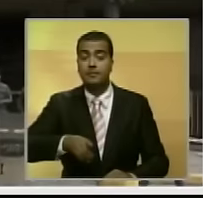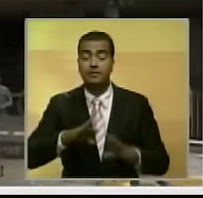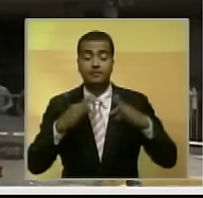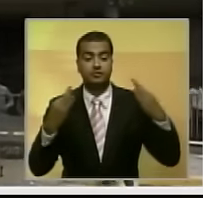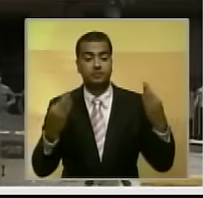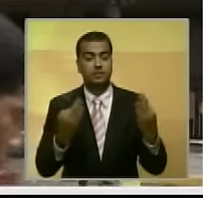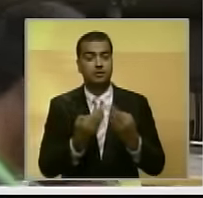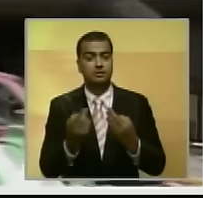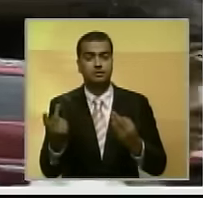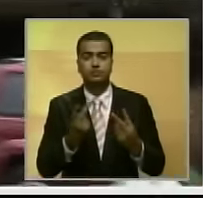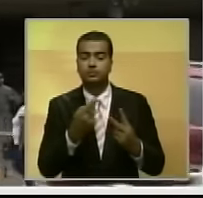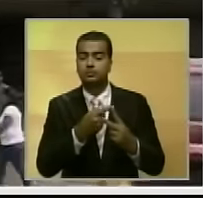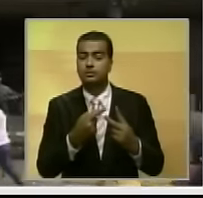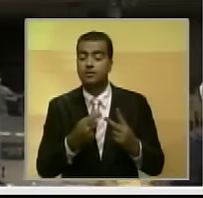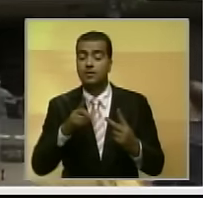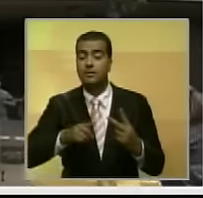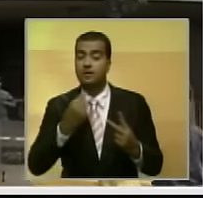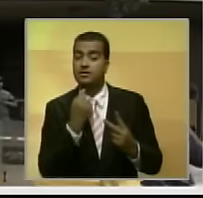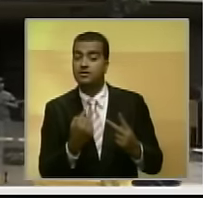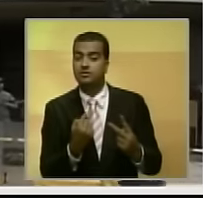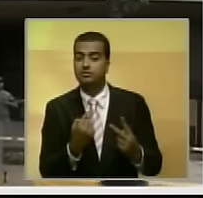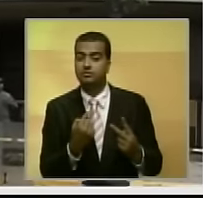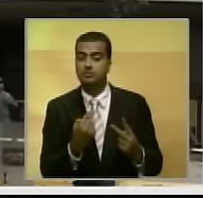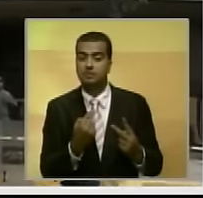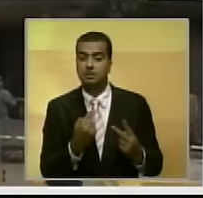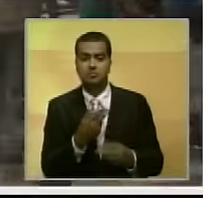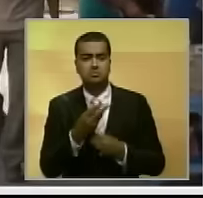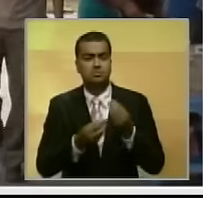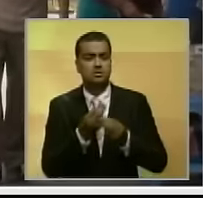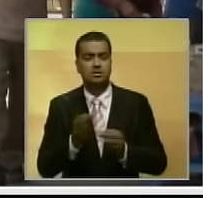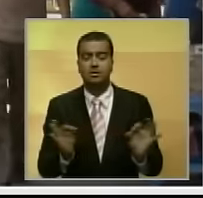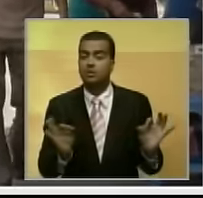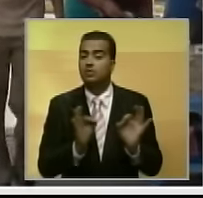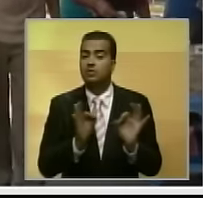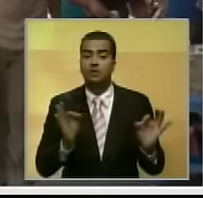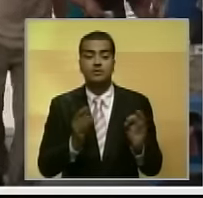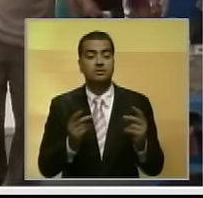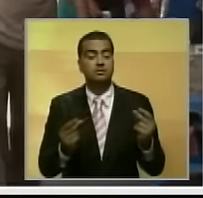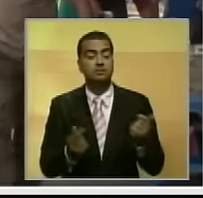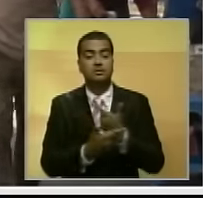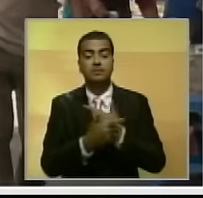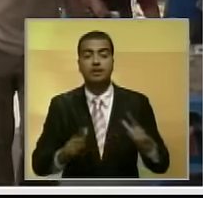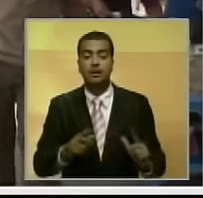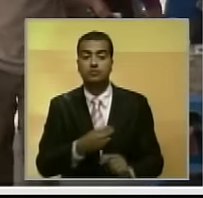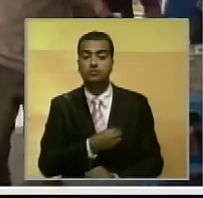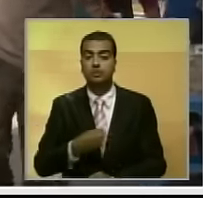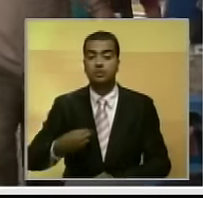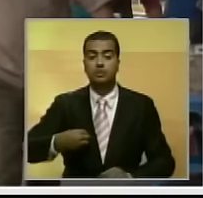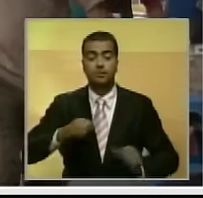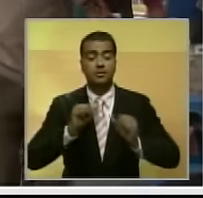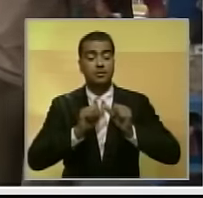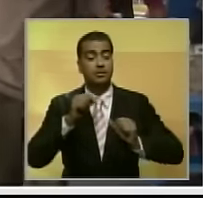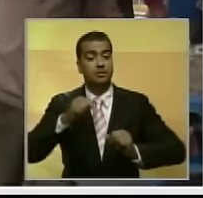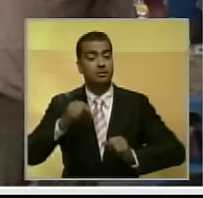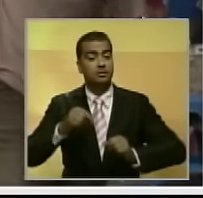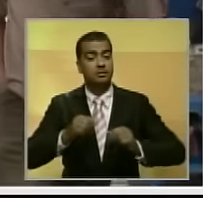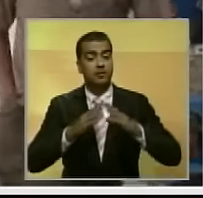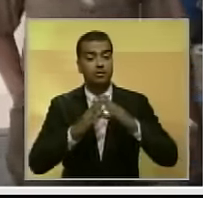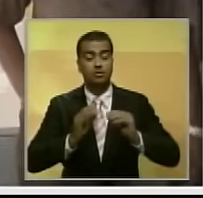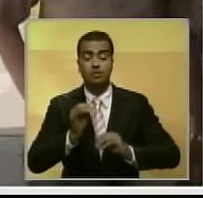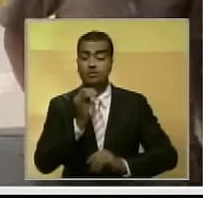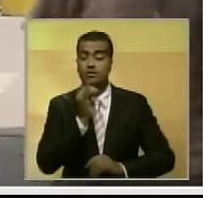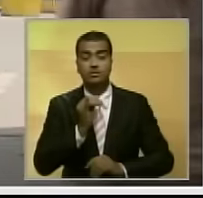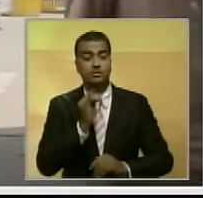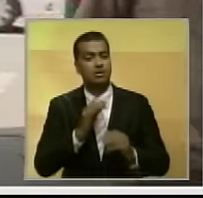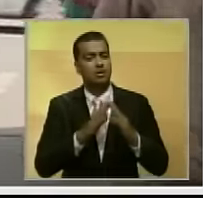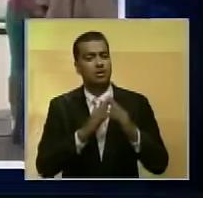familiares de ambos dirigentes que han señalado que son inocentes y por lo tanto deben ser liberadas. Nosotros vamos a mantenernos acá para llevarles toda la información